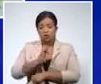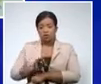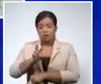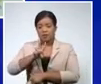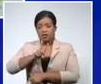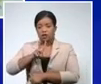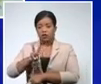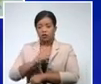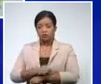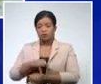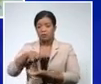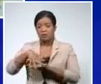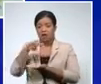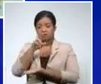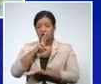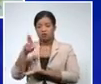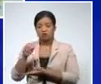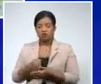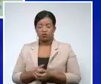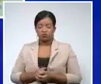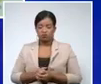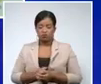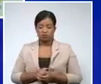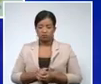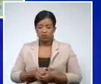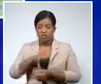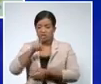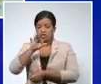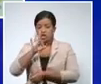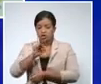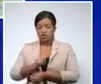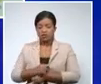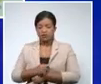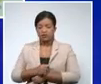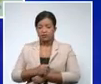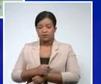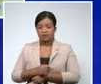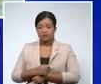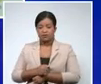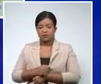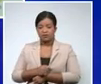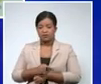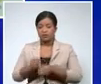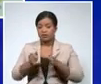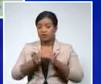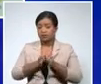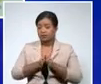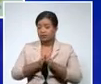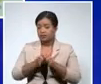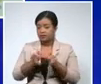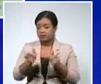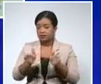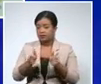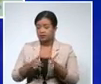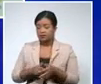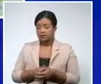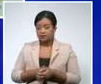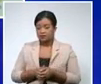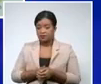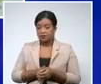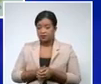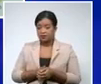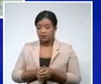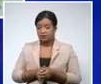22, Plaza de la Revolución 18, San Miguel del Padrón y Boyeros